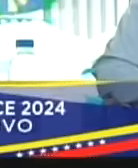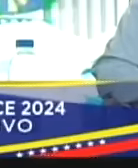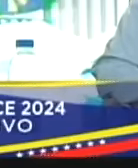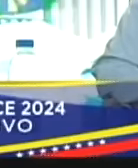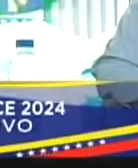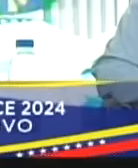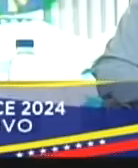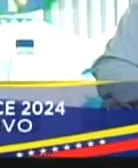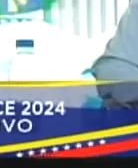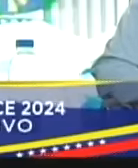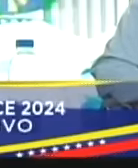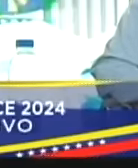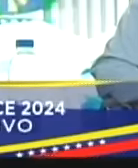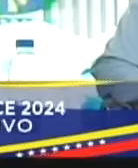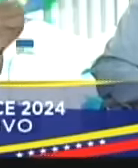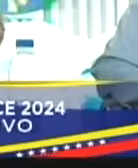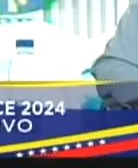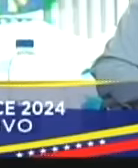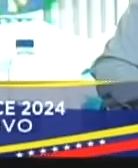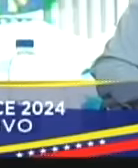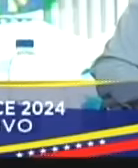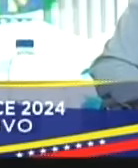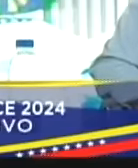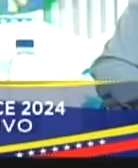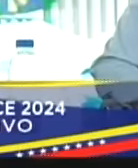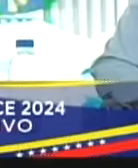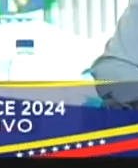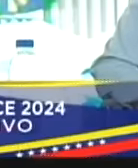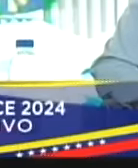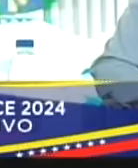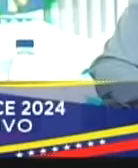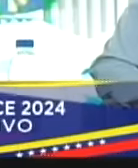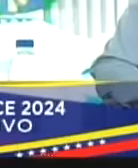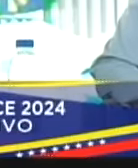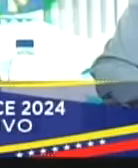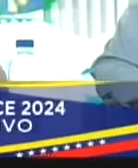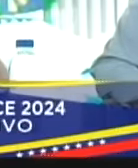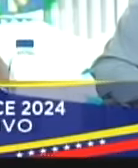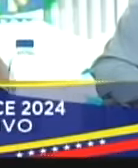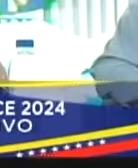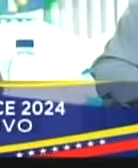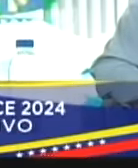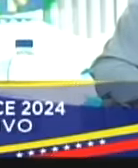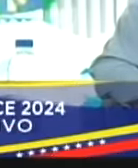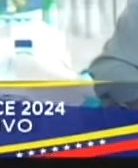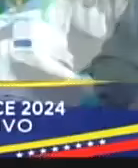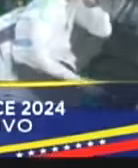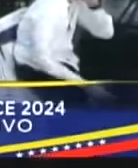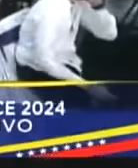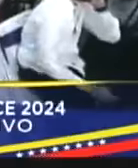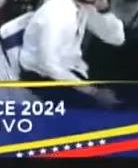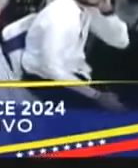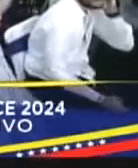valorar todo lo que viene alcanzando, es la experiencia de Venezuela bajo su liderazgo, presidente. Bueno, sigamos avanzando con mucha